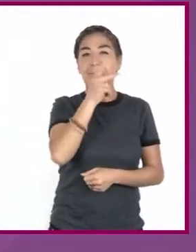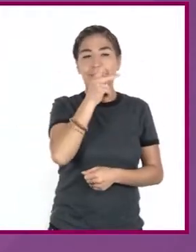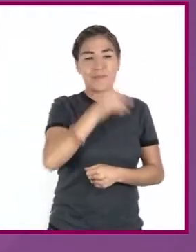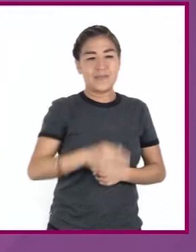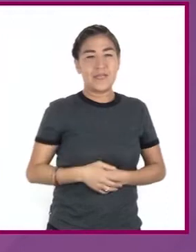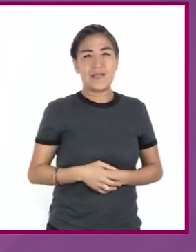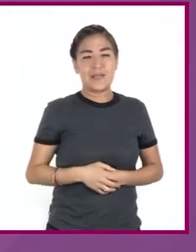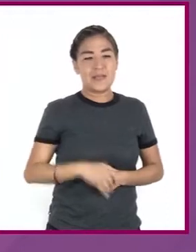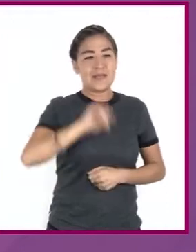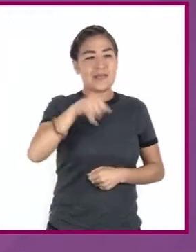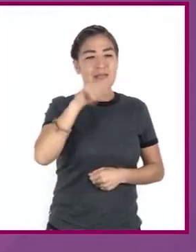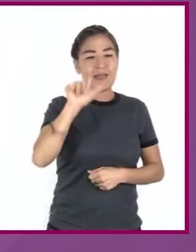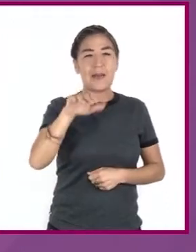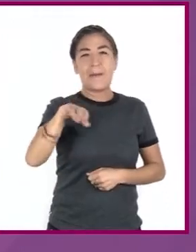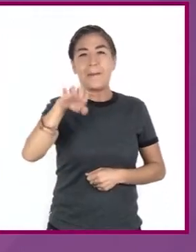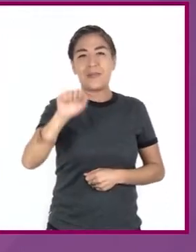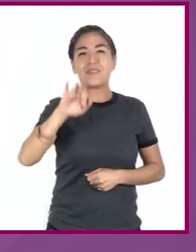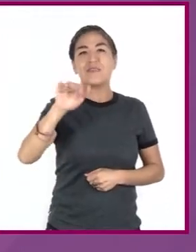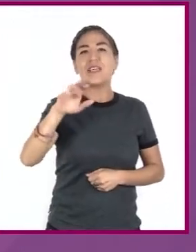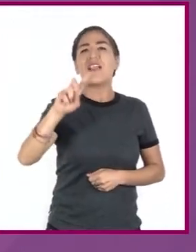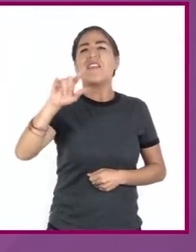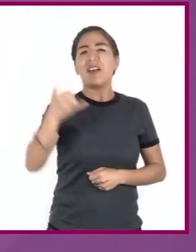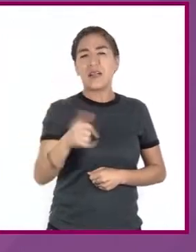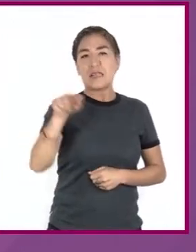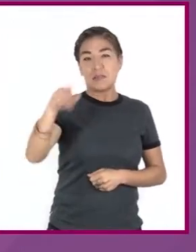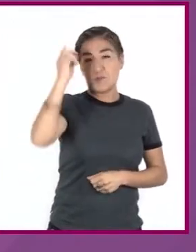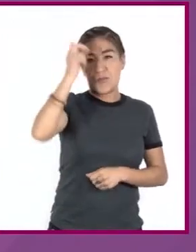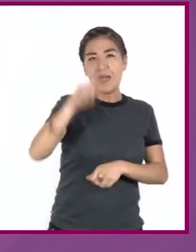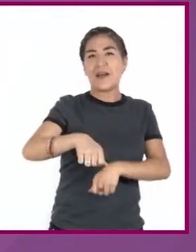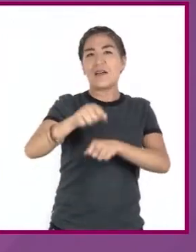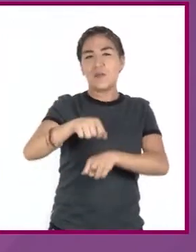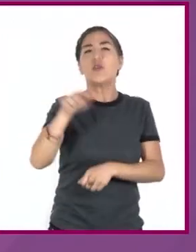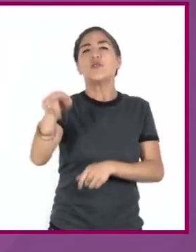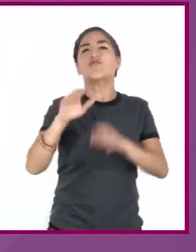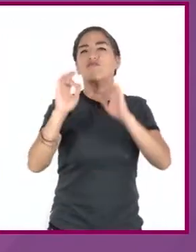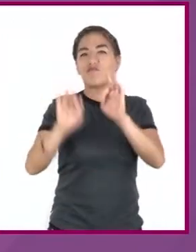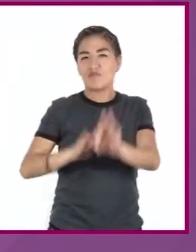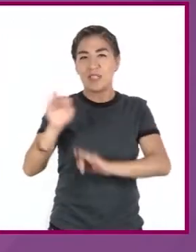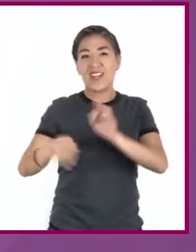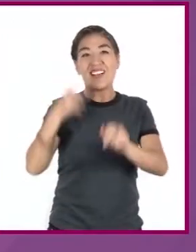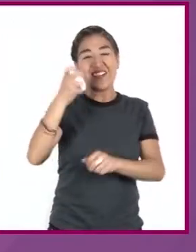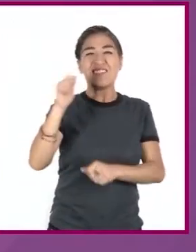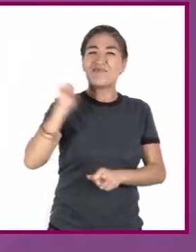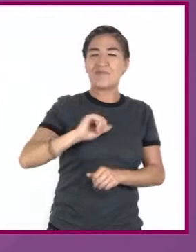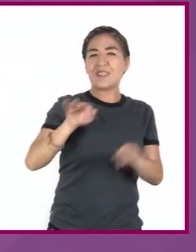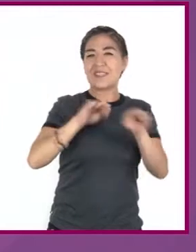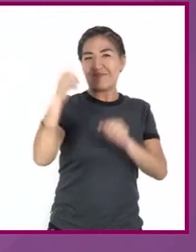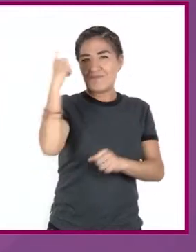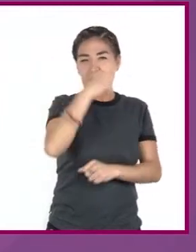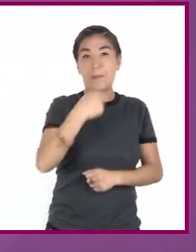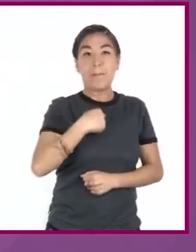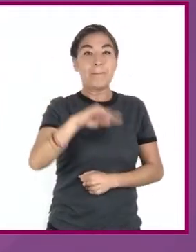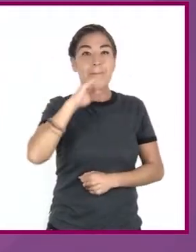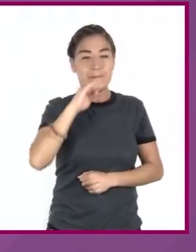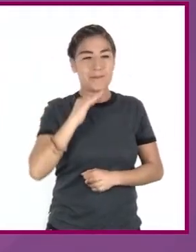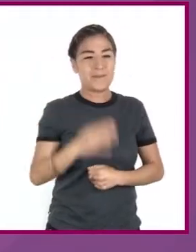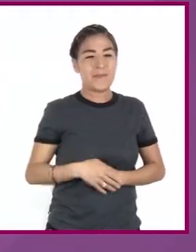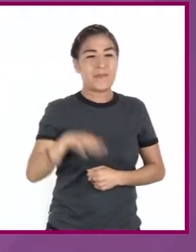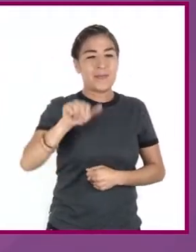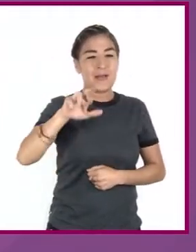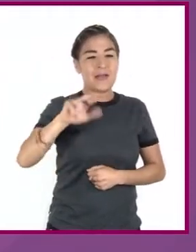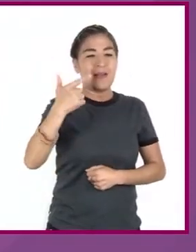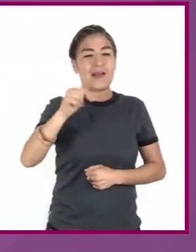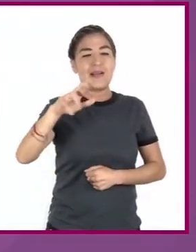James Faraday, era herrador de caballos, pero el trabajo era muy escaso en ese momento. Mi madre, Margaret